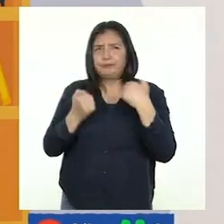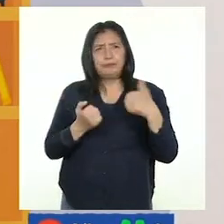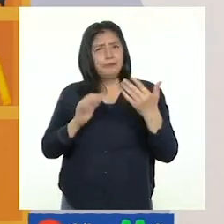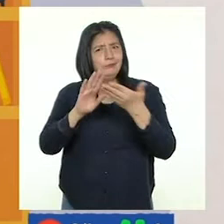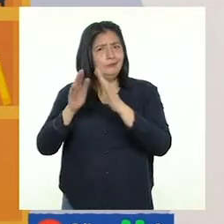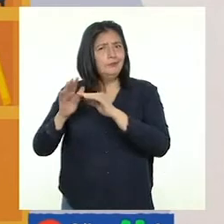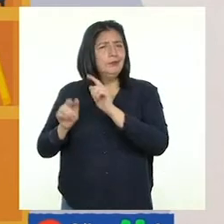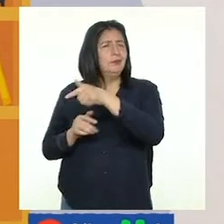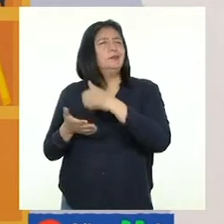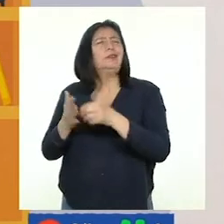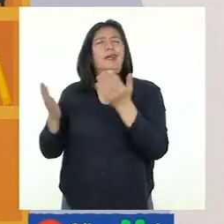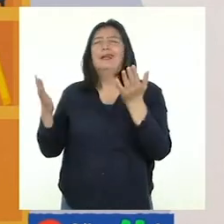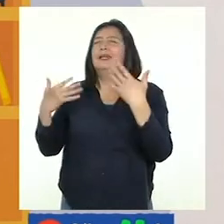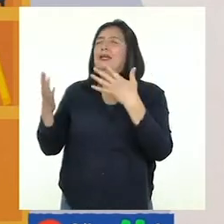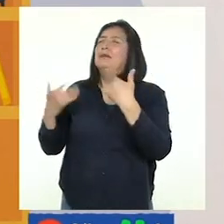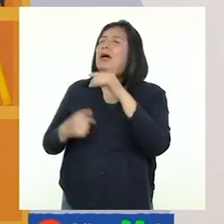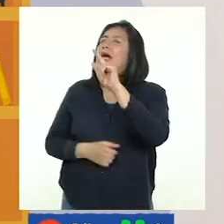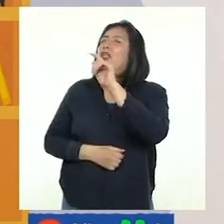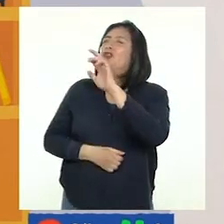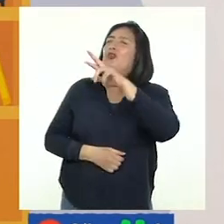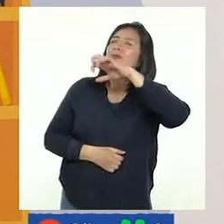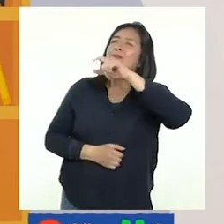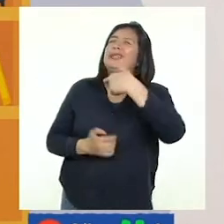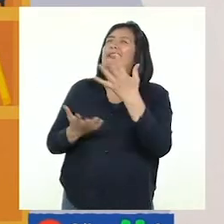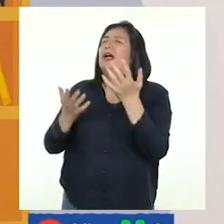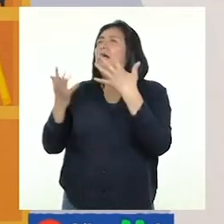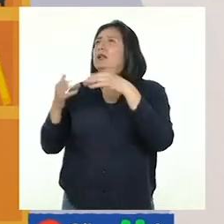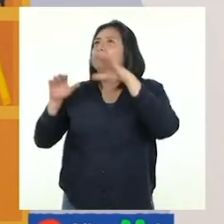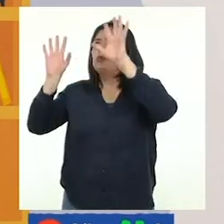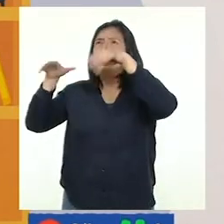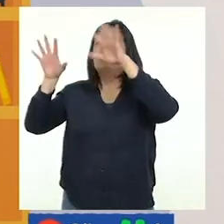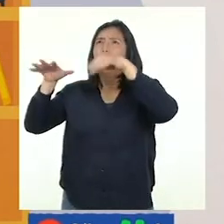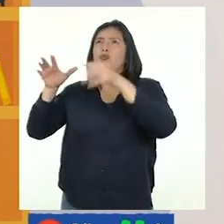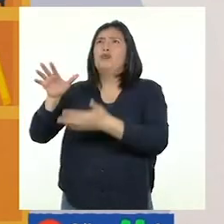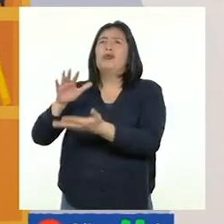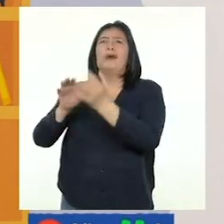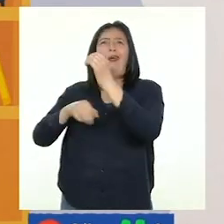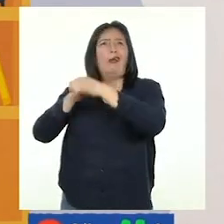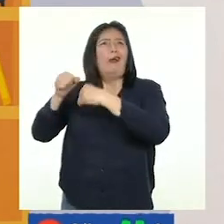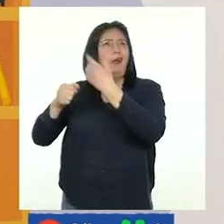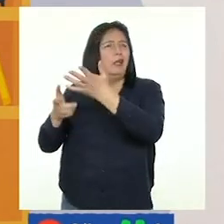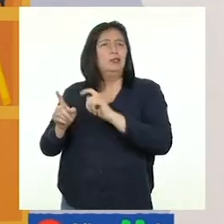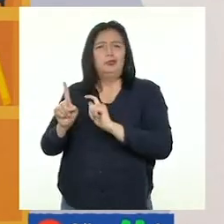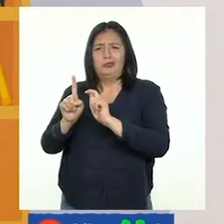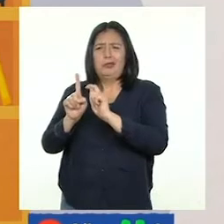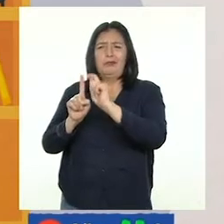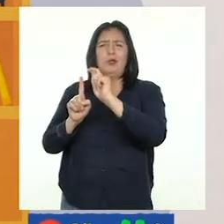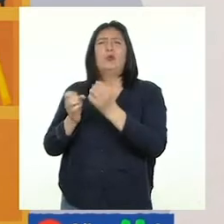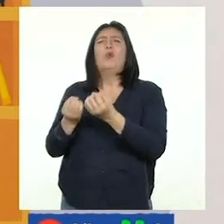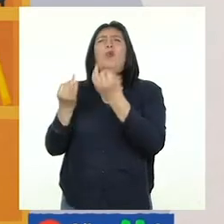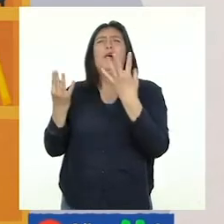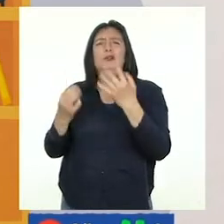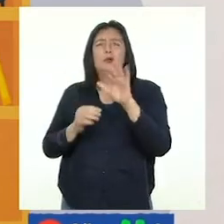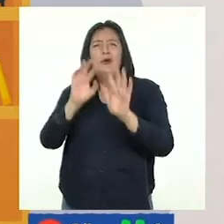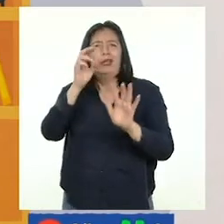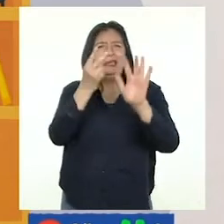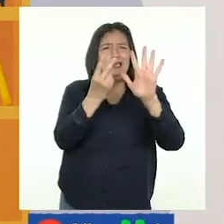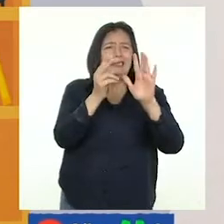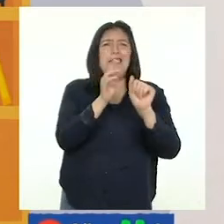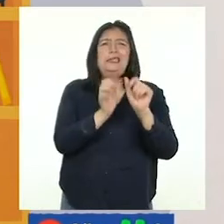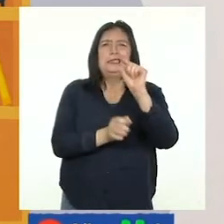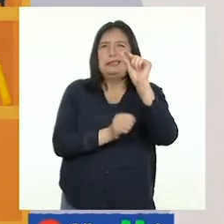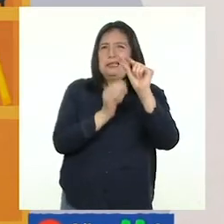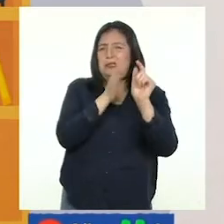ciudad de clima tropical y cálido. Ahí llueve todo el año. Y tiene una temperatura que se encuentra entre 17